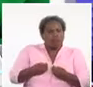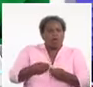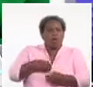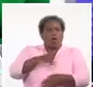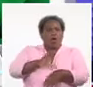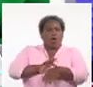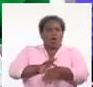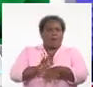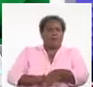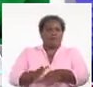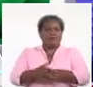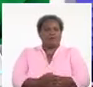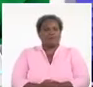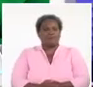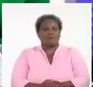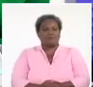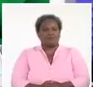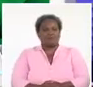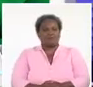En el día.